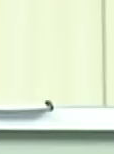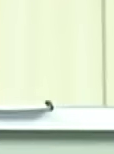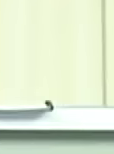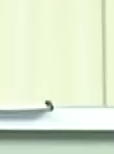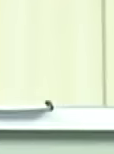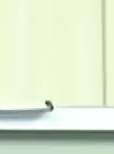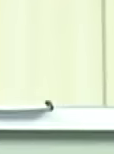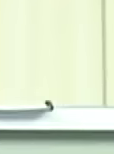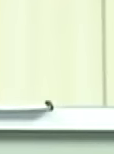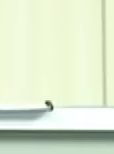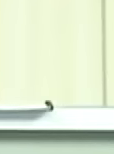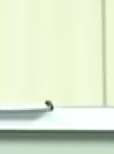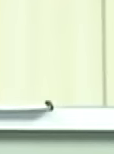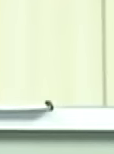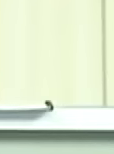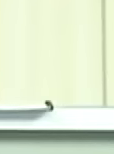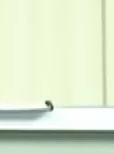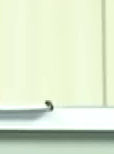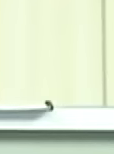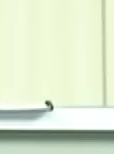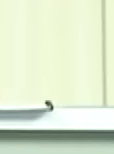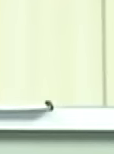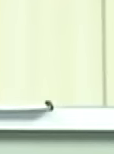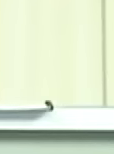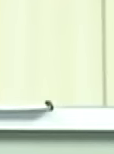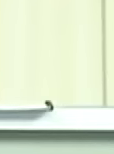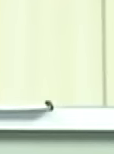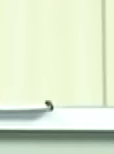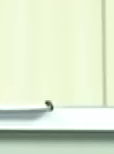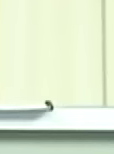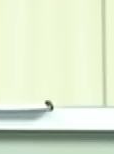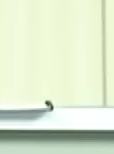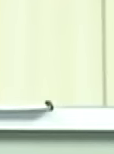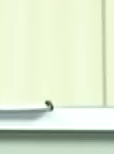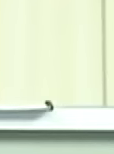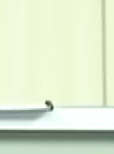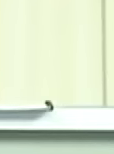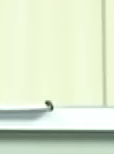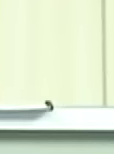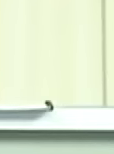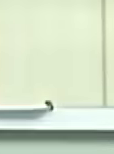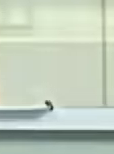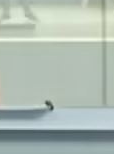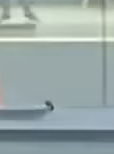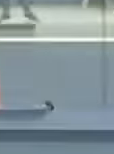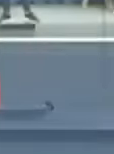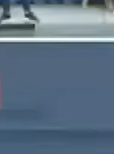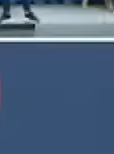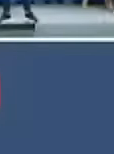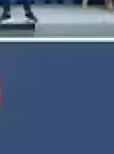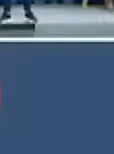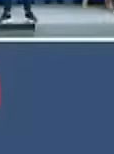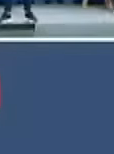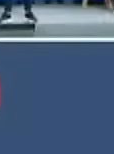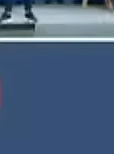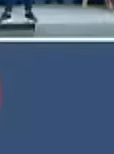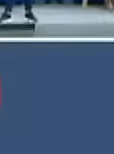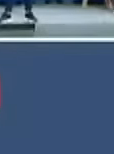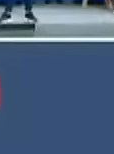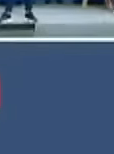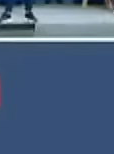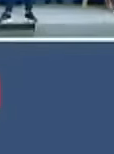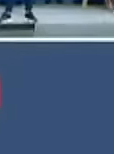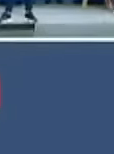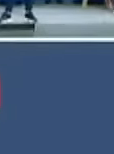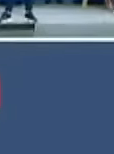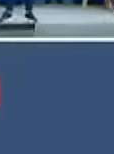Carlos Escarrá en el Limón, Aragua. Se trata de Alejandra Borges